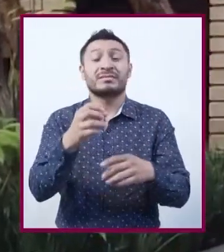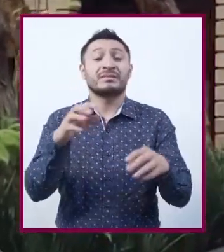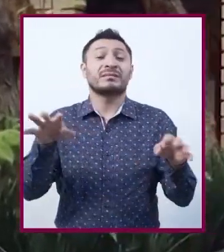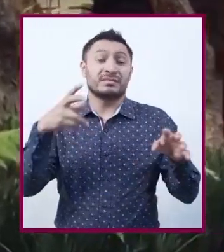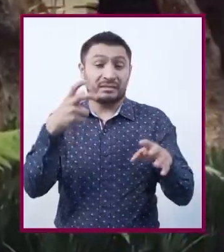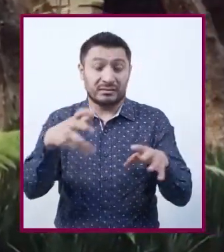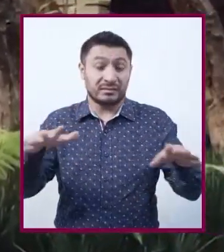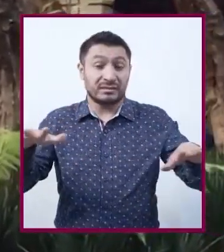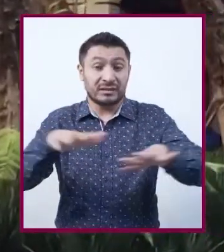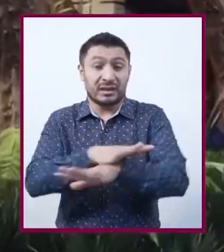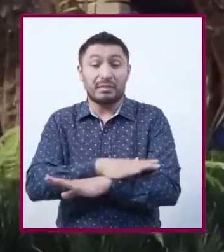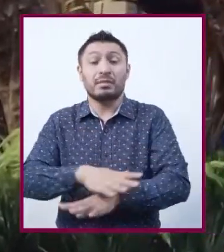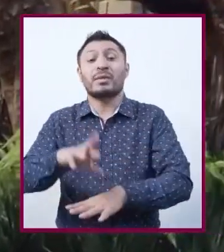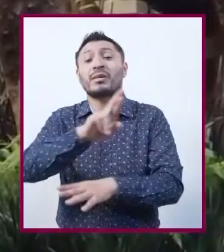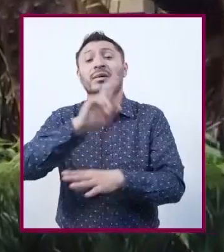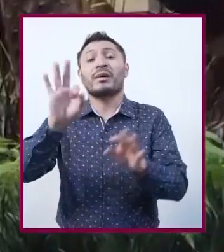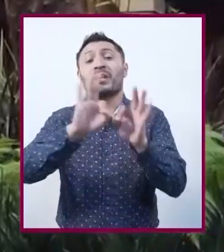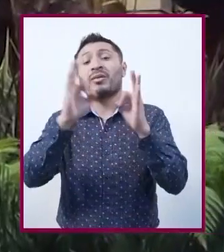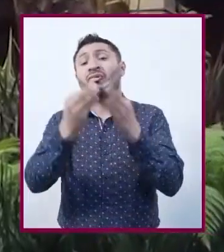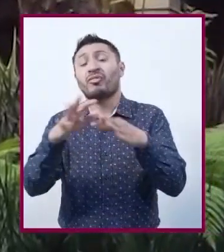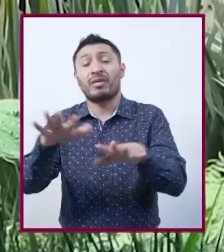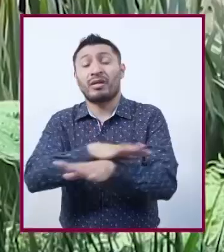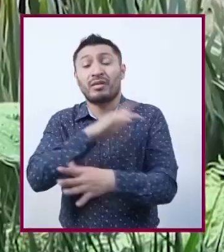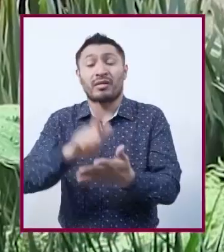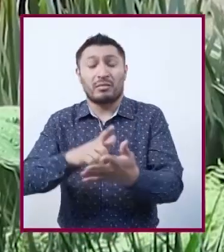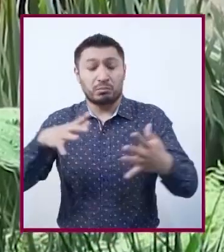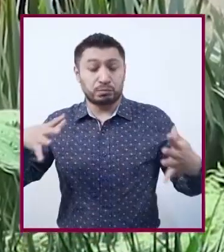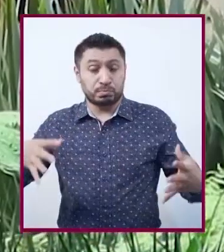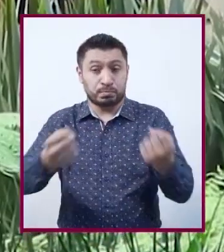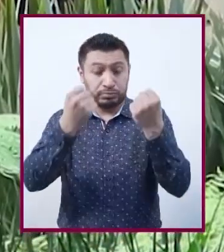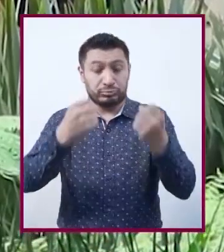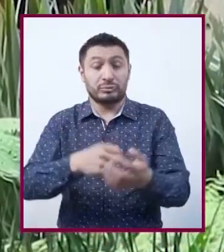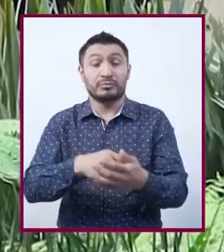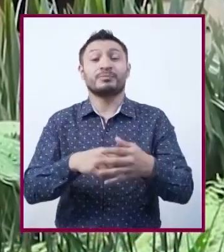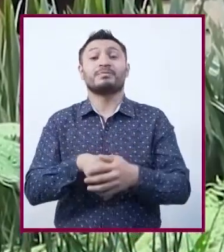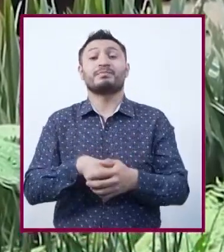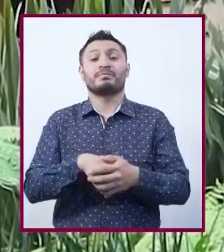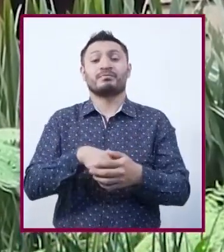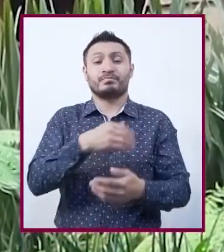el triunfo de la Reforma. El presidente Benito Juárez separó la